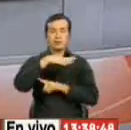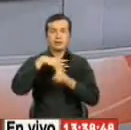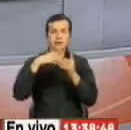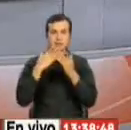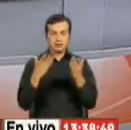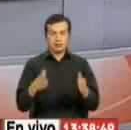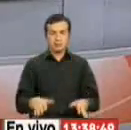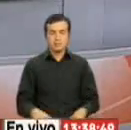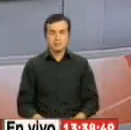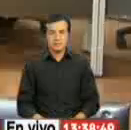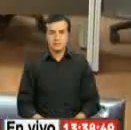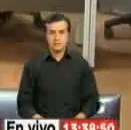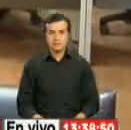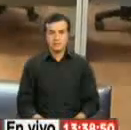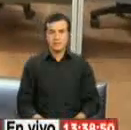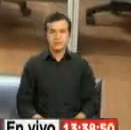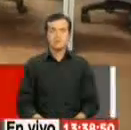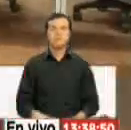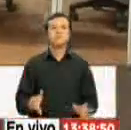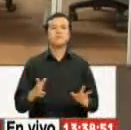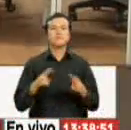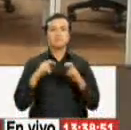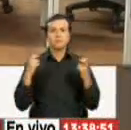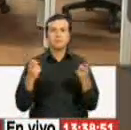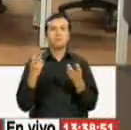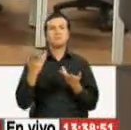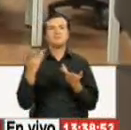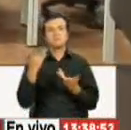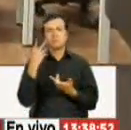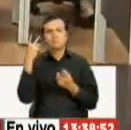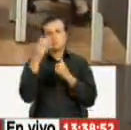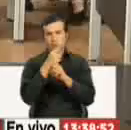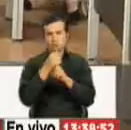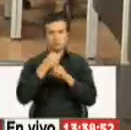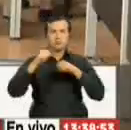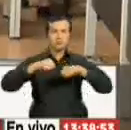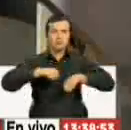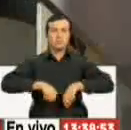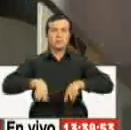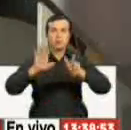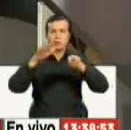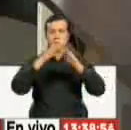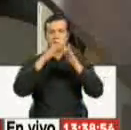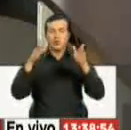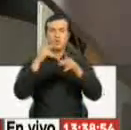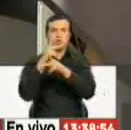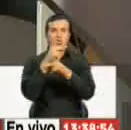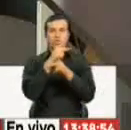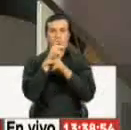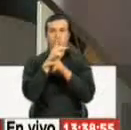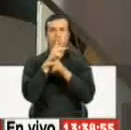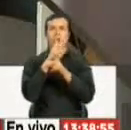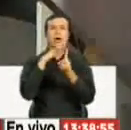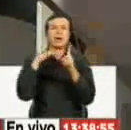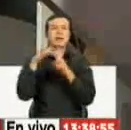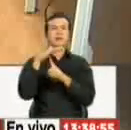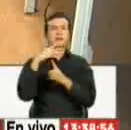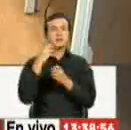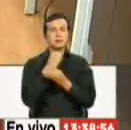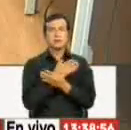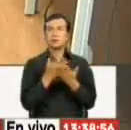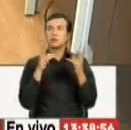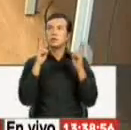ambiente se sentaron ante los medios para realizar los logros en la gestión de siete meses del consejo sectorial de hábitat y medio ambiente